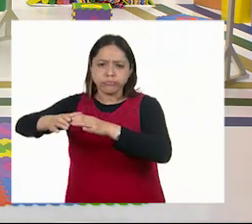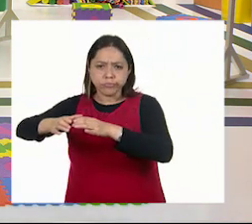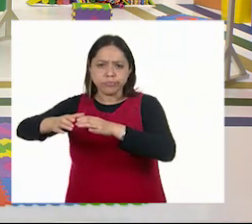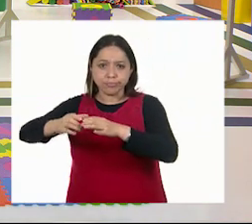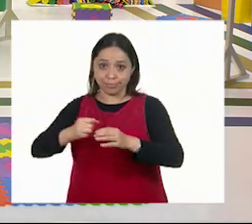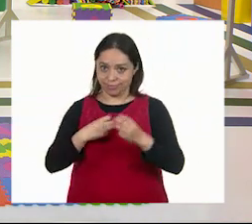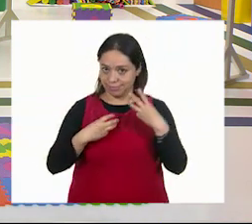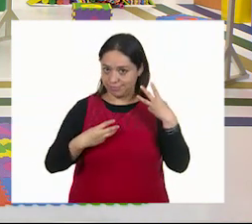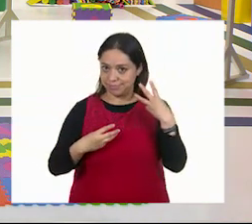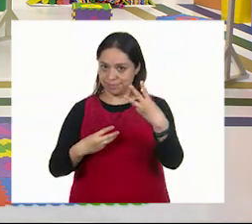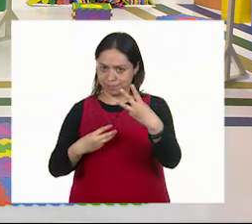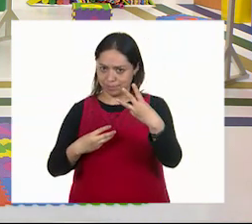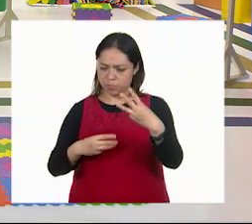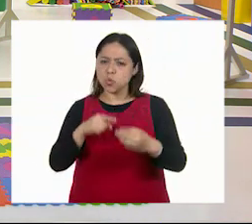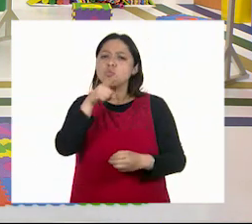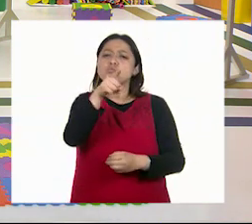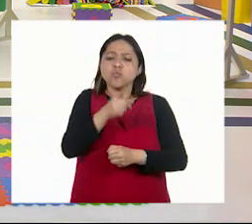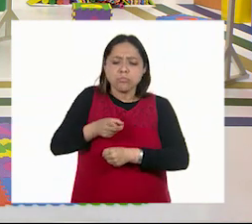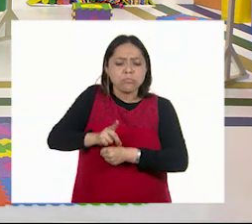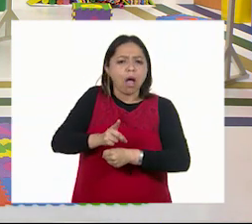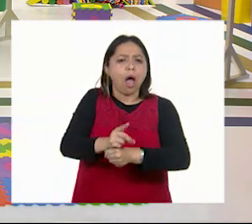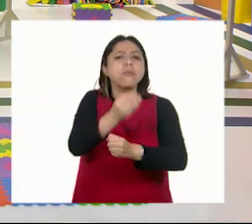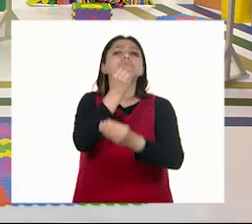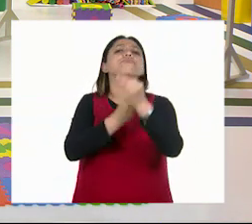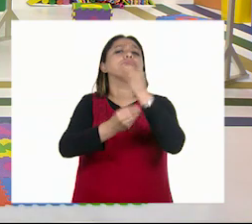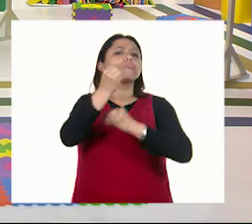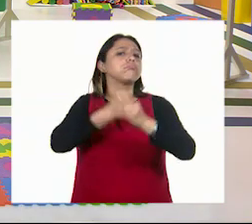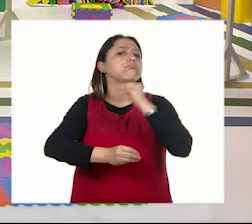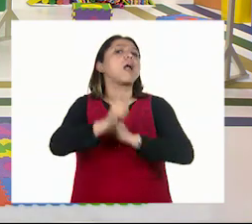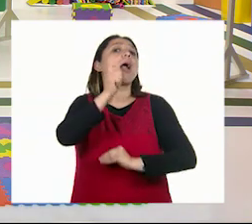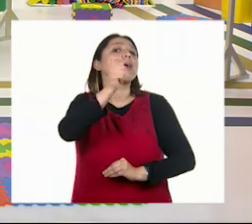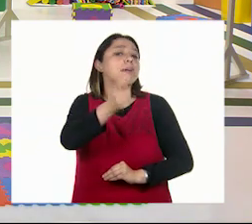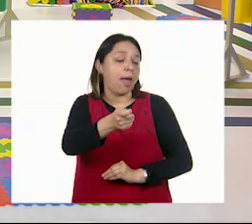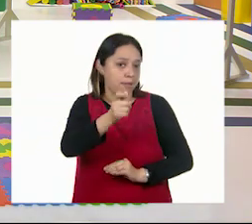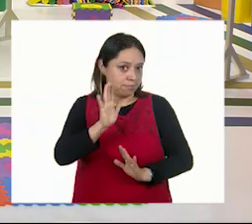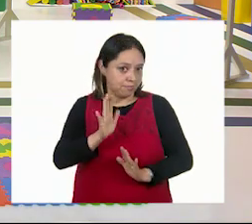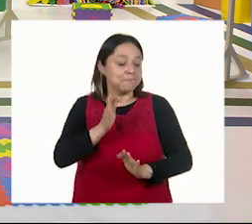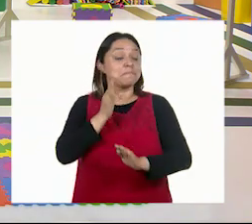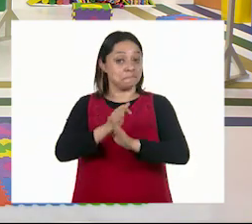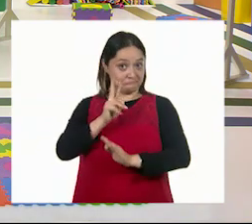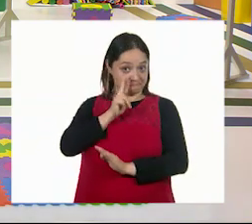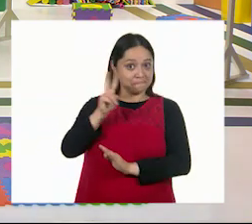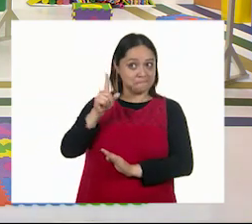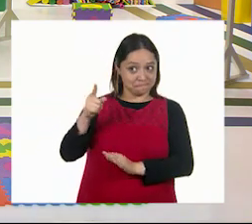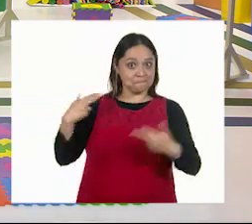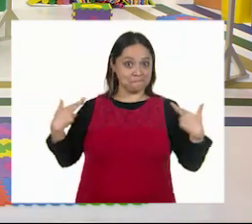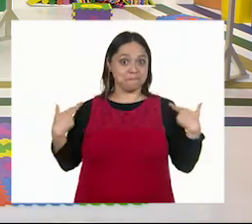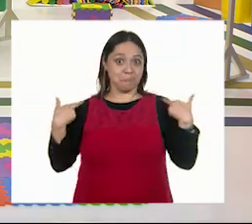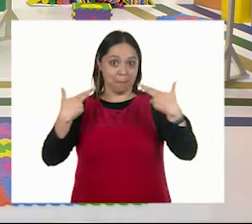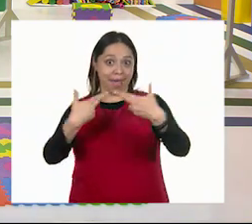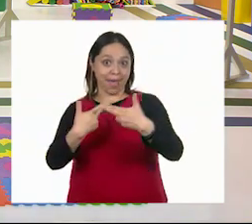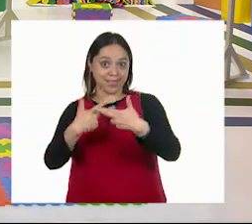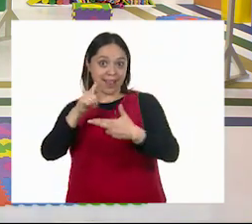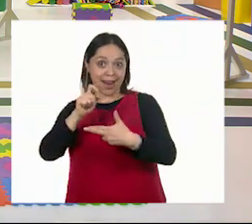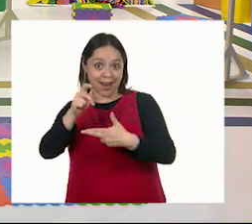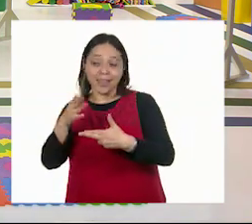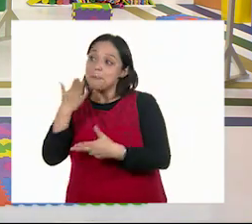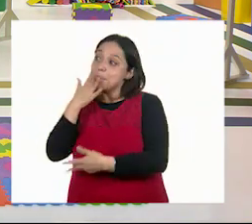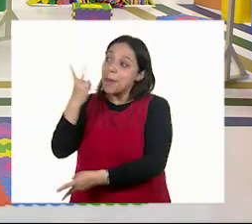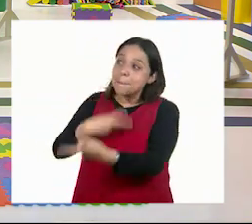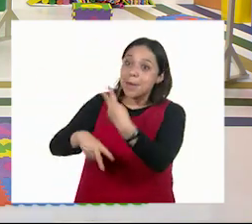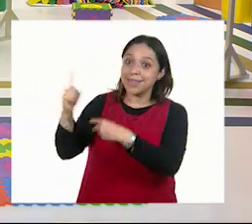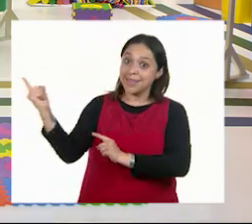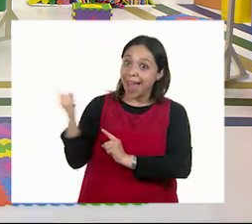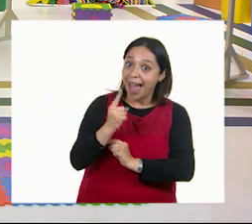¿Qué comes tú en tu día a día? Lo vamos a ver en un momento más con la maestra Leni. Ayúdenme a darle la bienvenida. Maestra Leni.